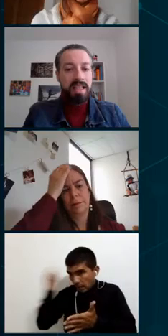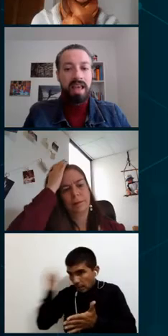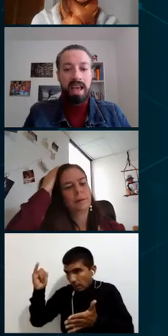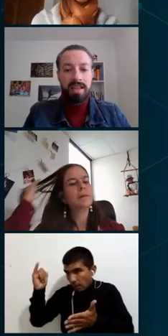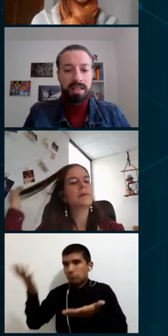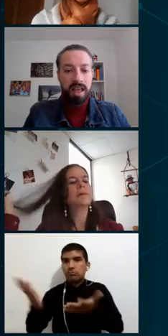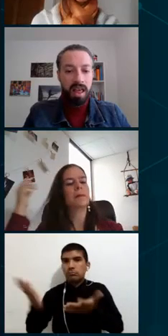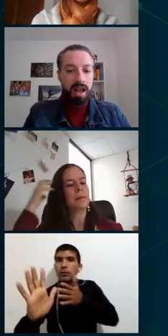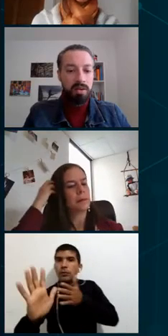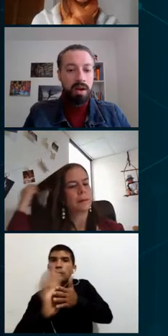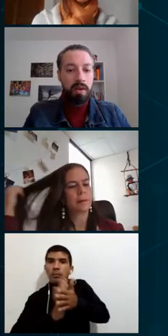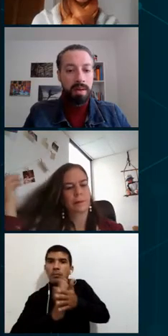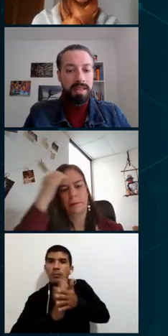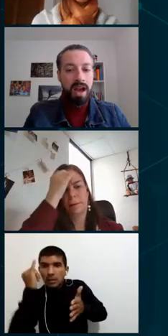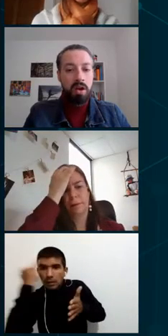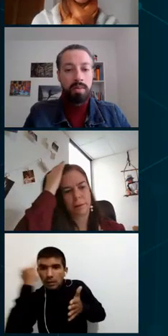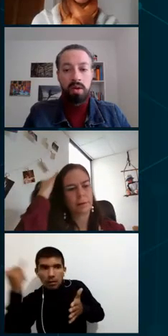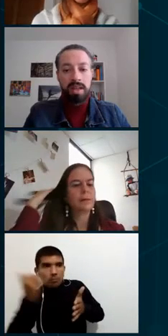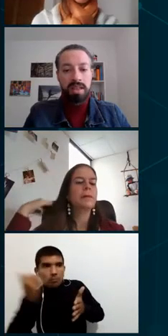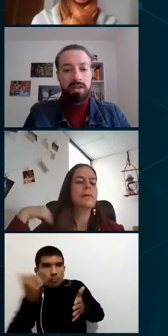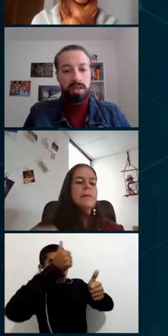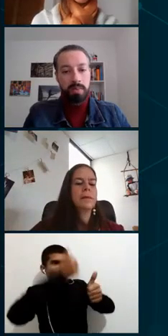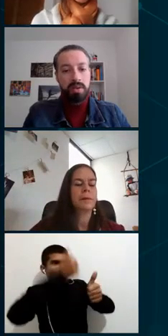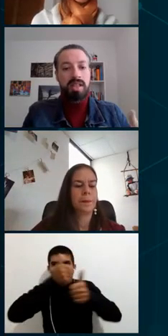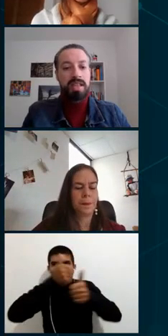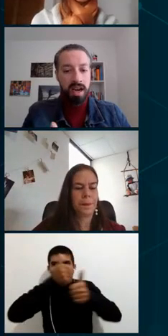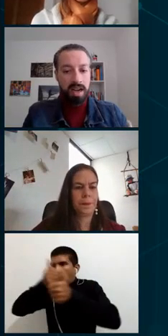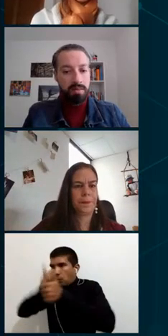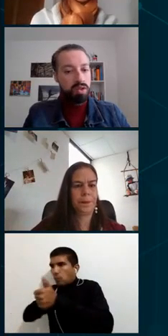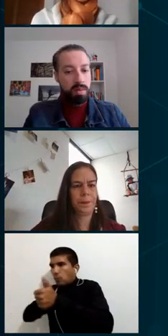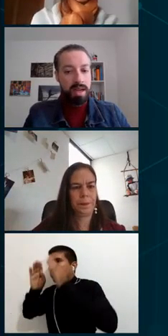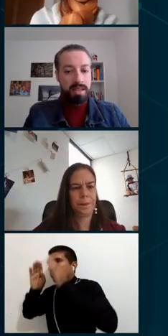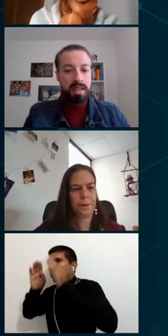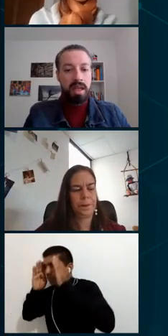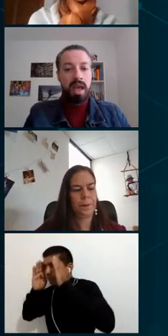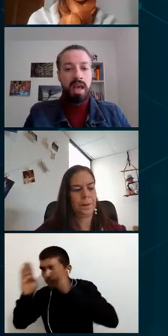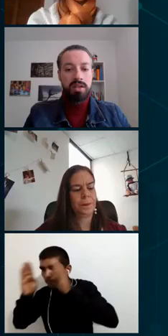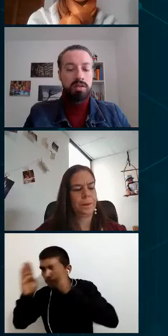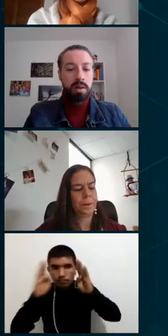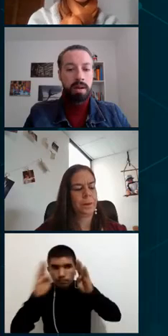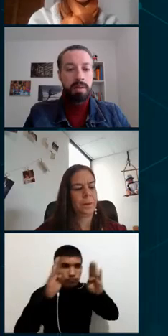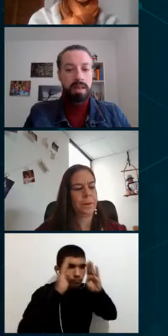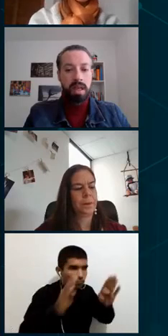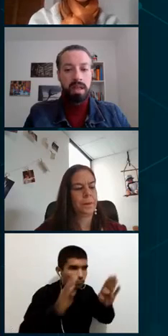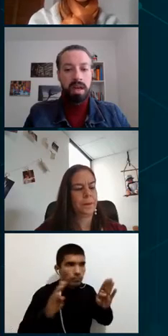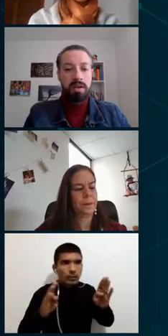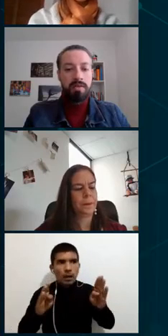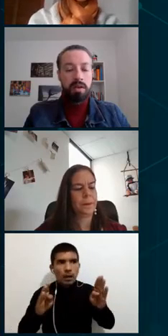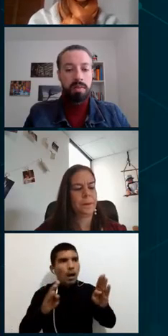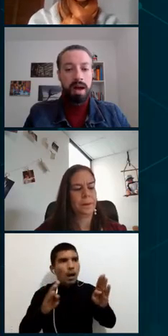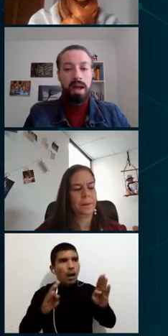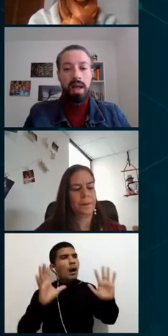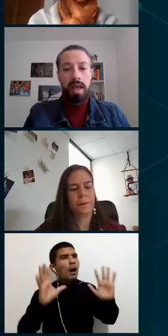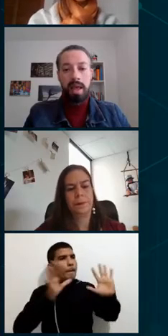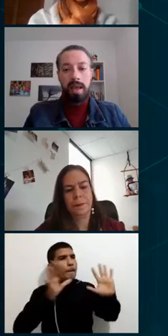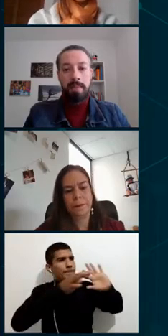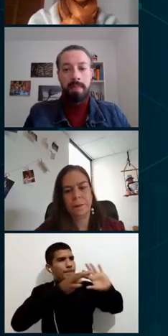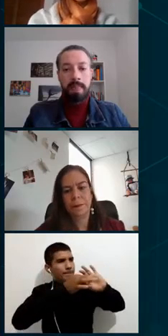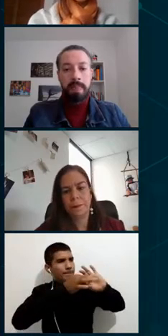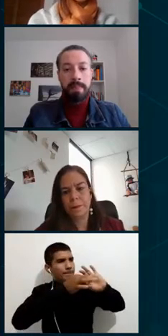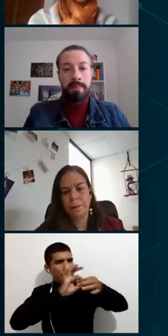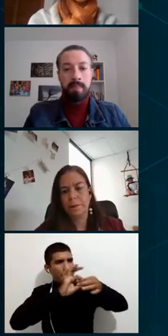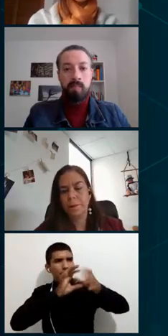unir varias ideas que de alguna forma sean comunes, entonces potenciarlas mucho más. Eso nos va a permitir de alguna forma